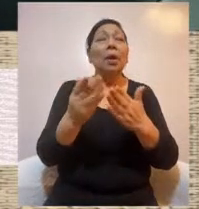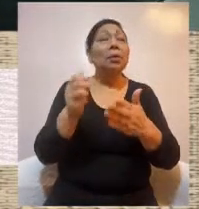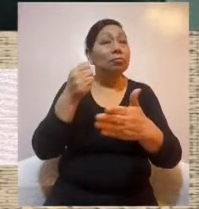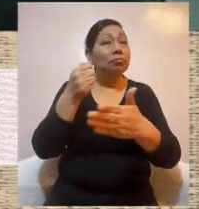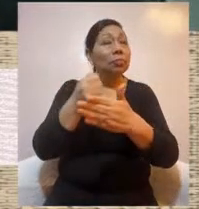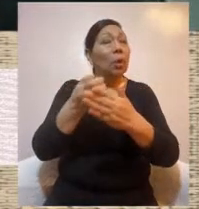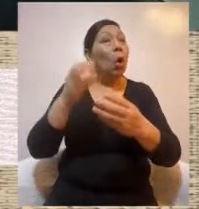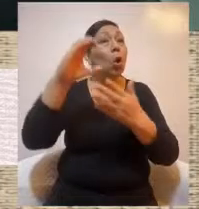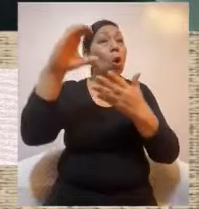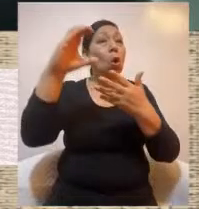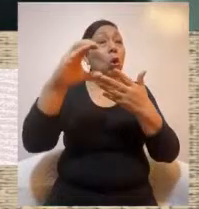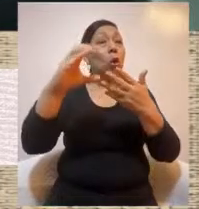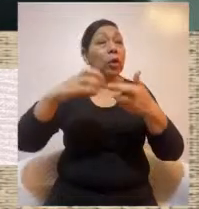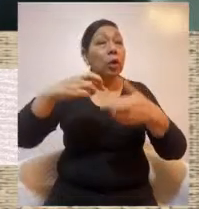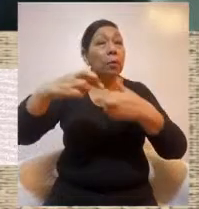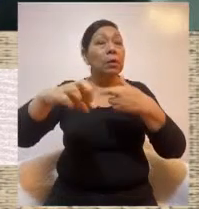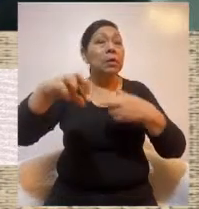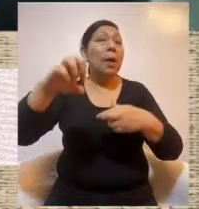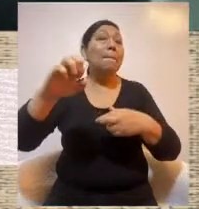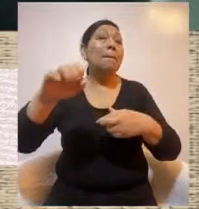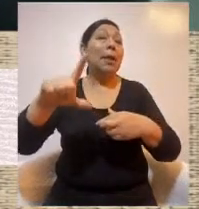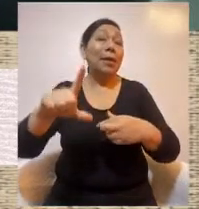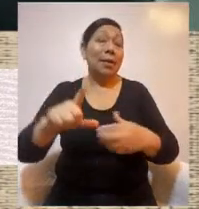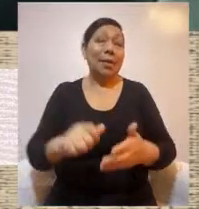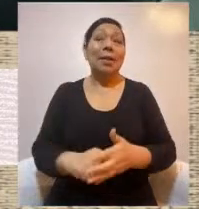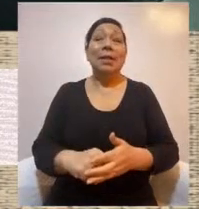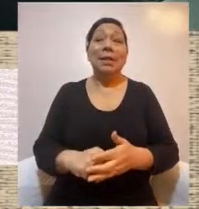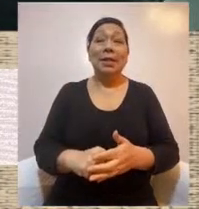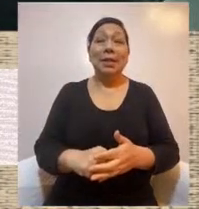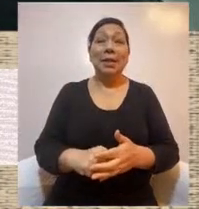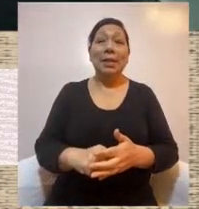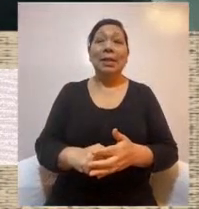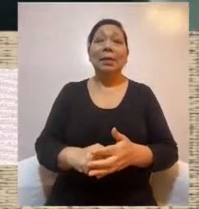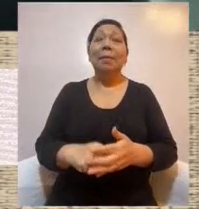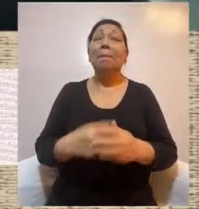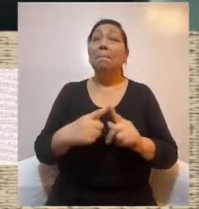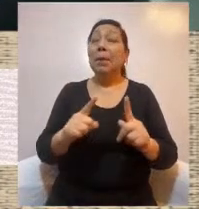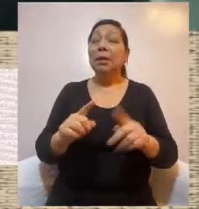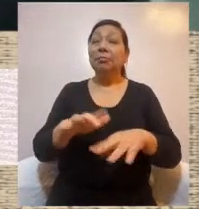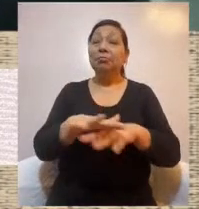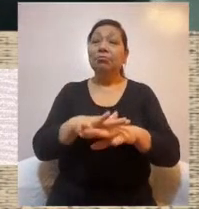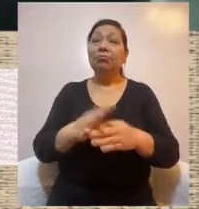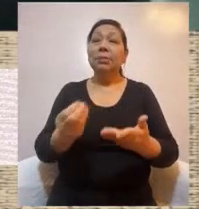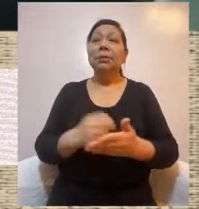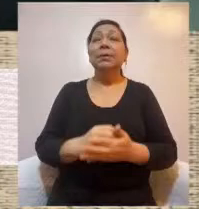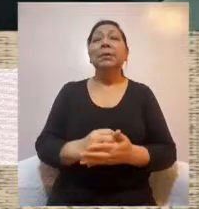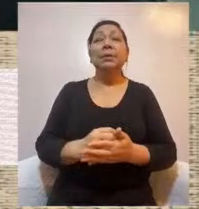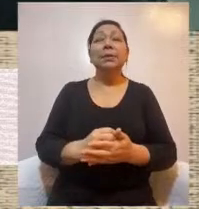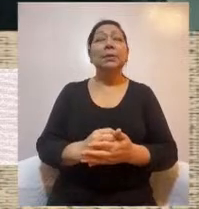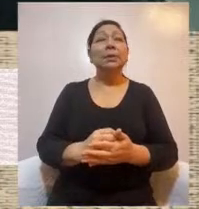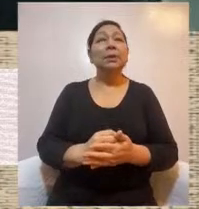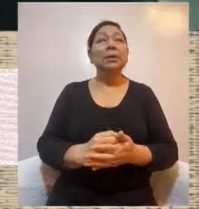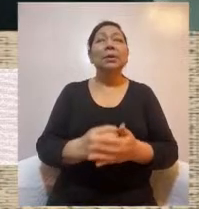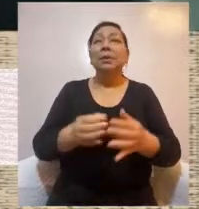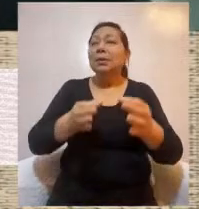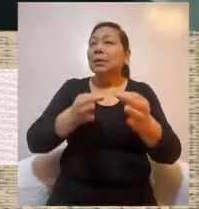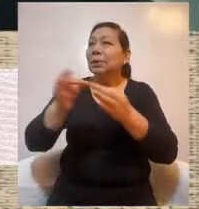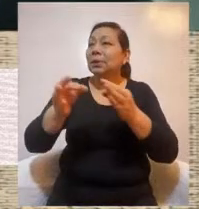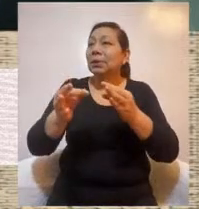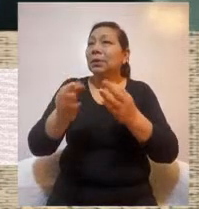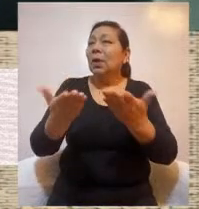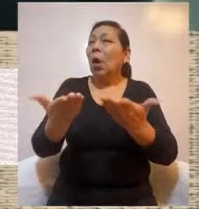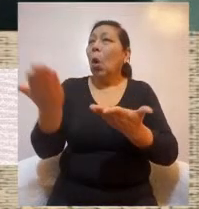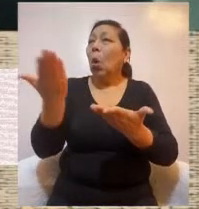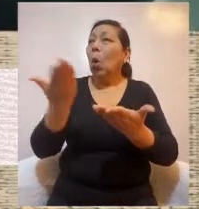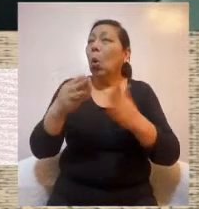de la implementación del Código Procesal Penal o del nuevo Código Procesal Penal. ¿Se trata de un tema de